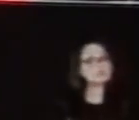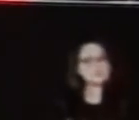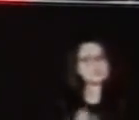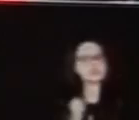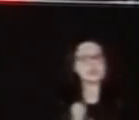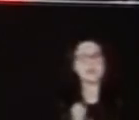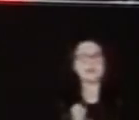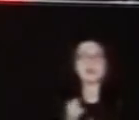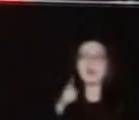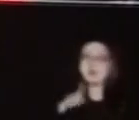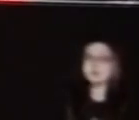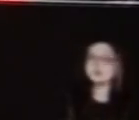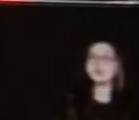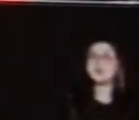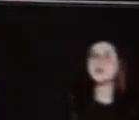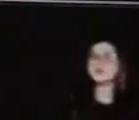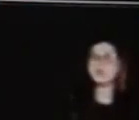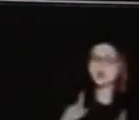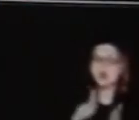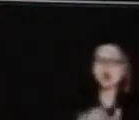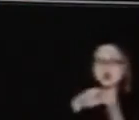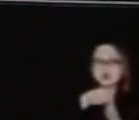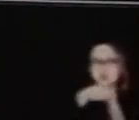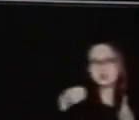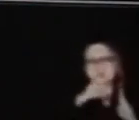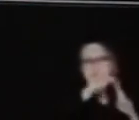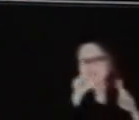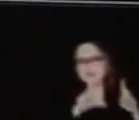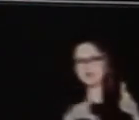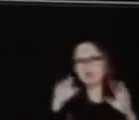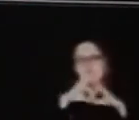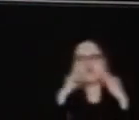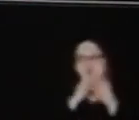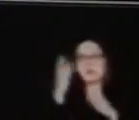la restauración de la República.